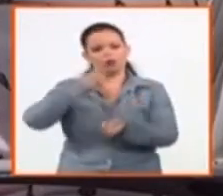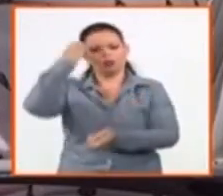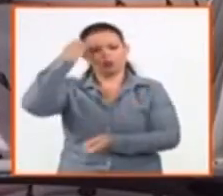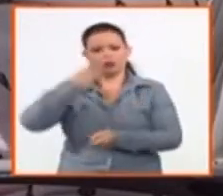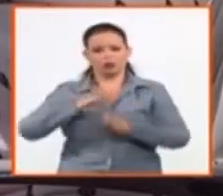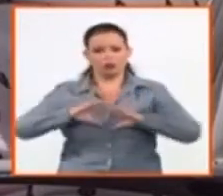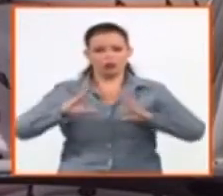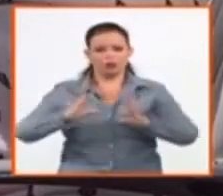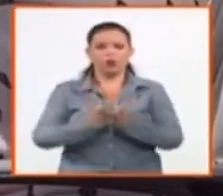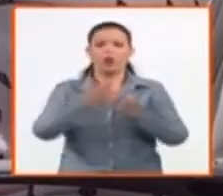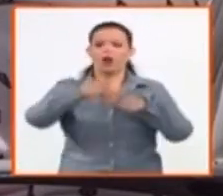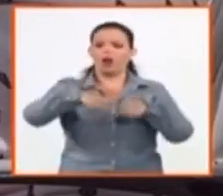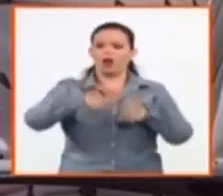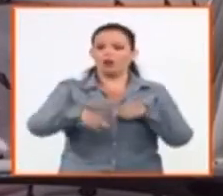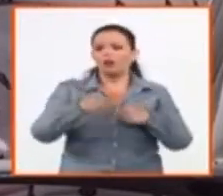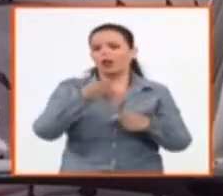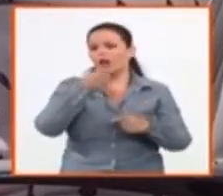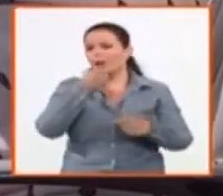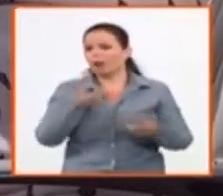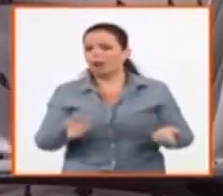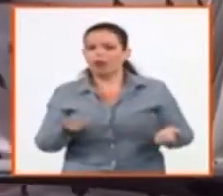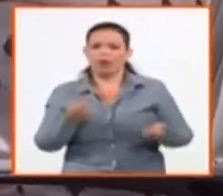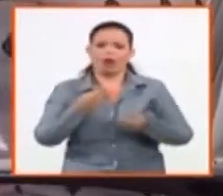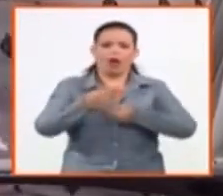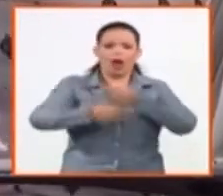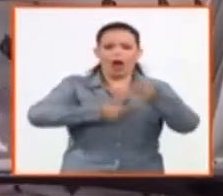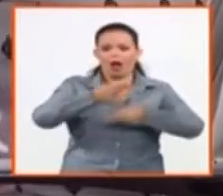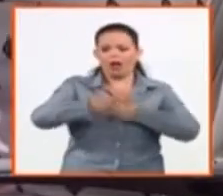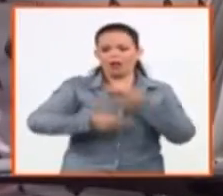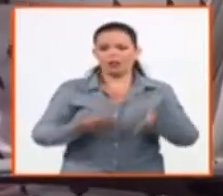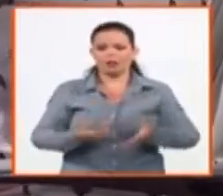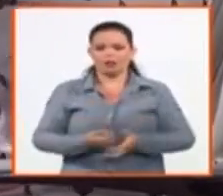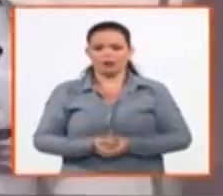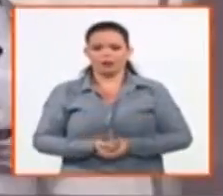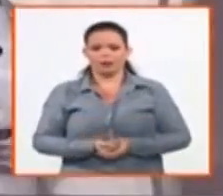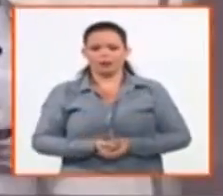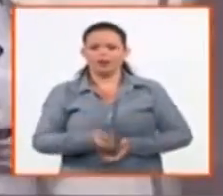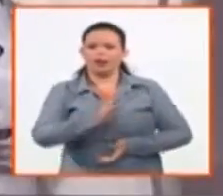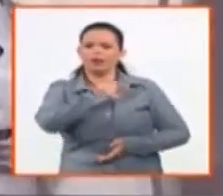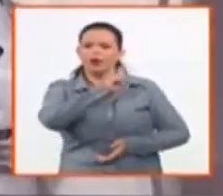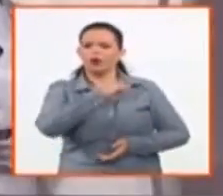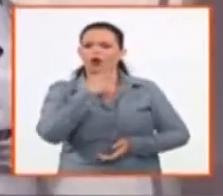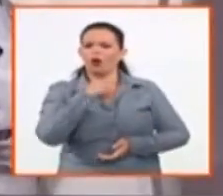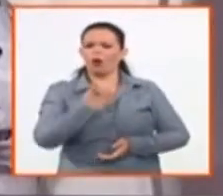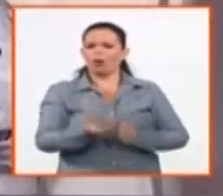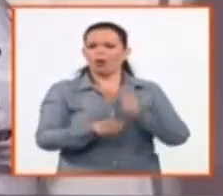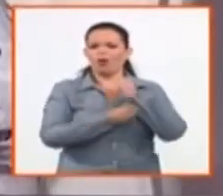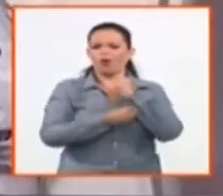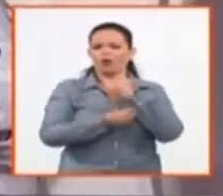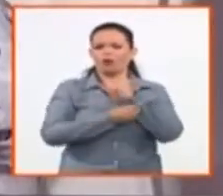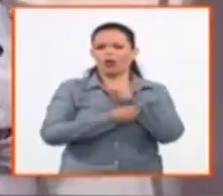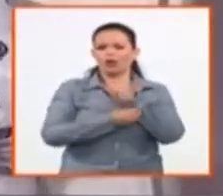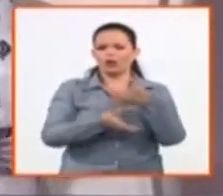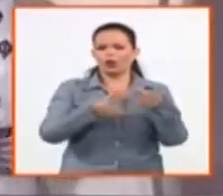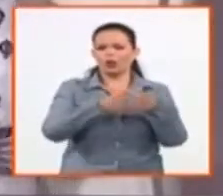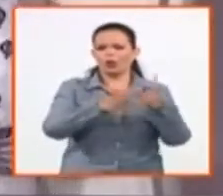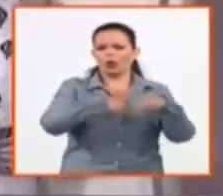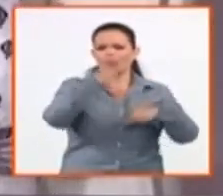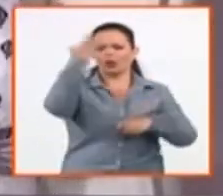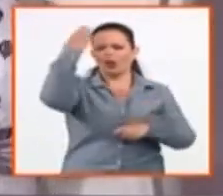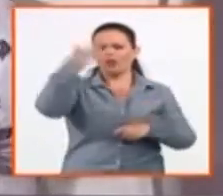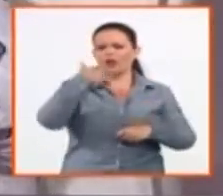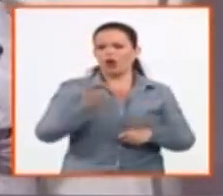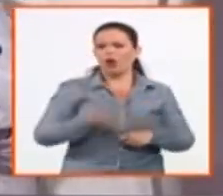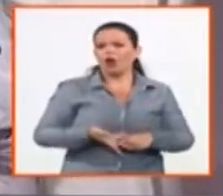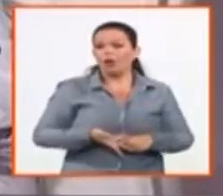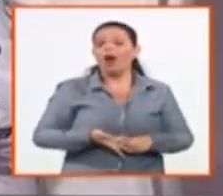los talibanes en el país? ¿Cómo se fortalece una resistencia en estos países? ¿Con dinero desde fuera? Pueden lograr el